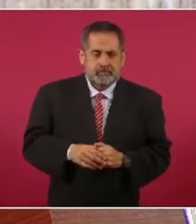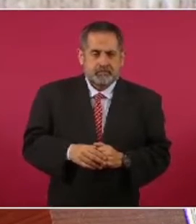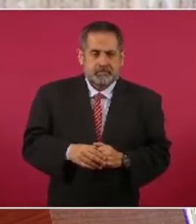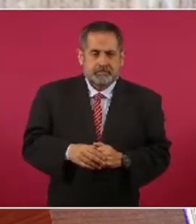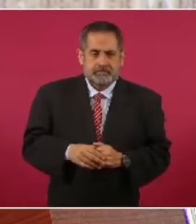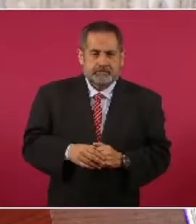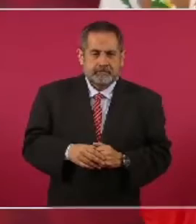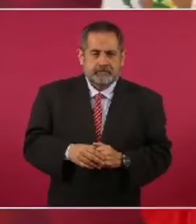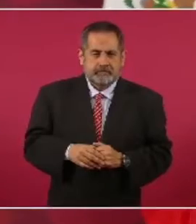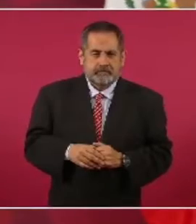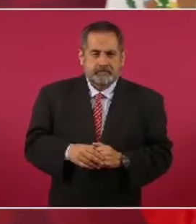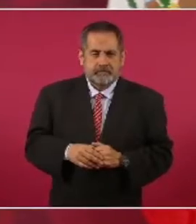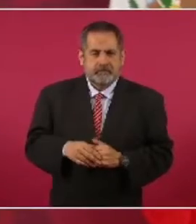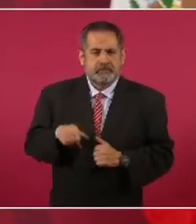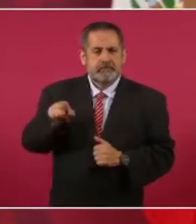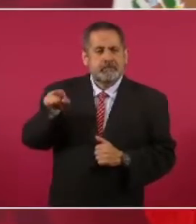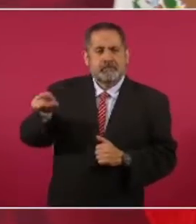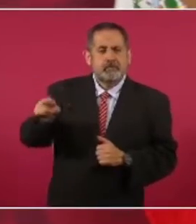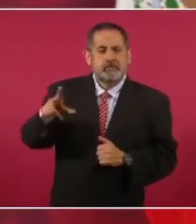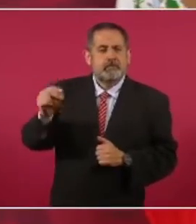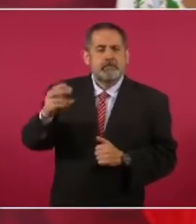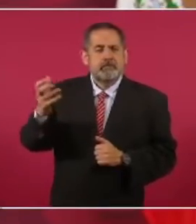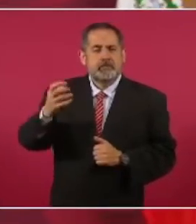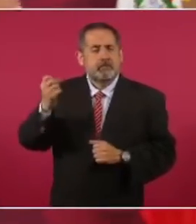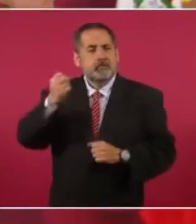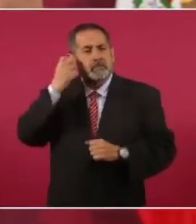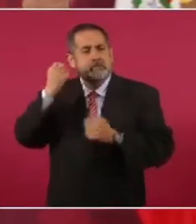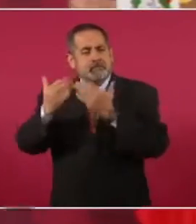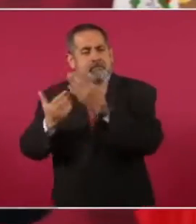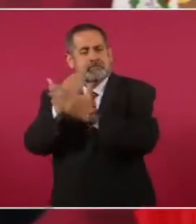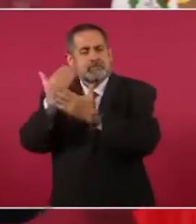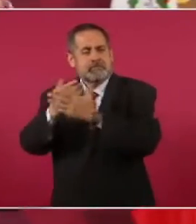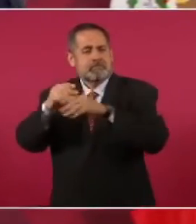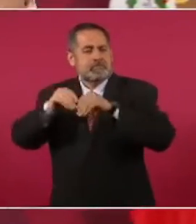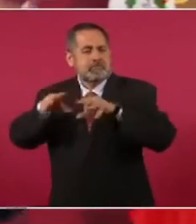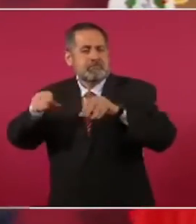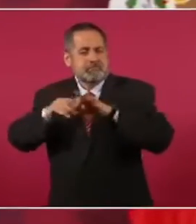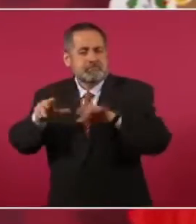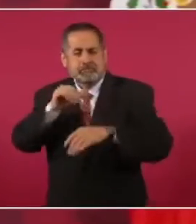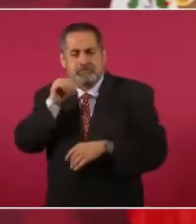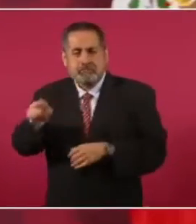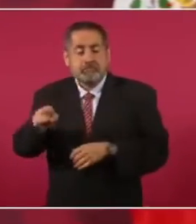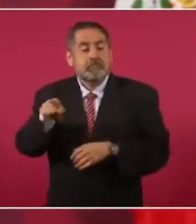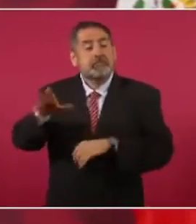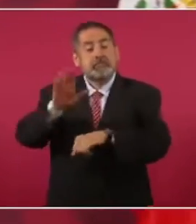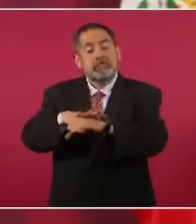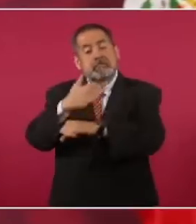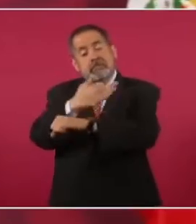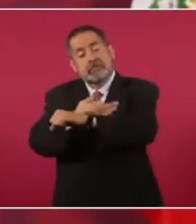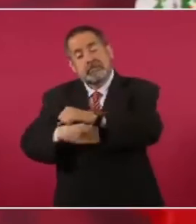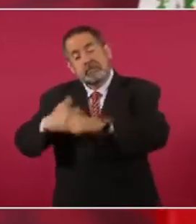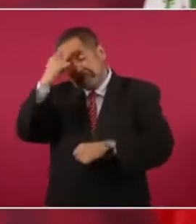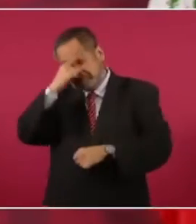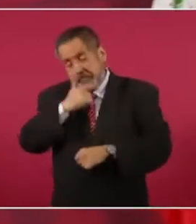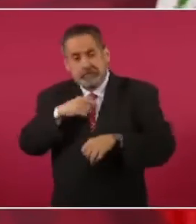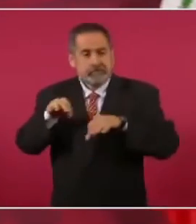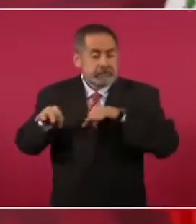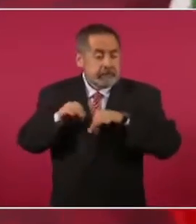no haría las mañaneras porque pues tiene su manera de trabajar. Él se acuesta muy tarde, trabaja